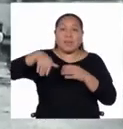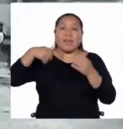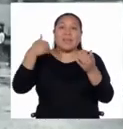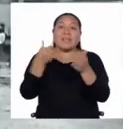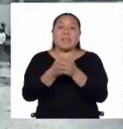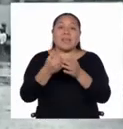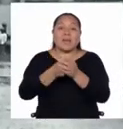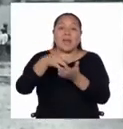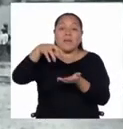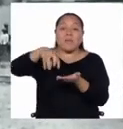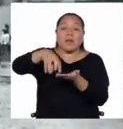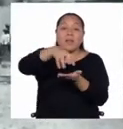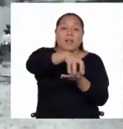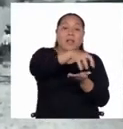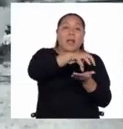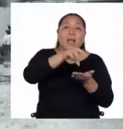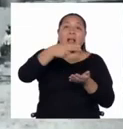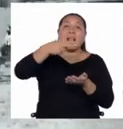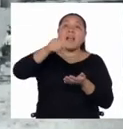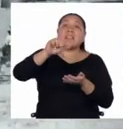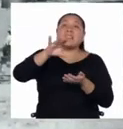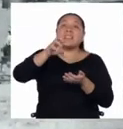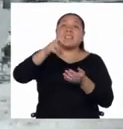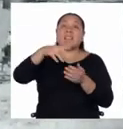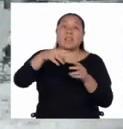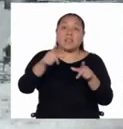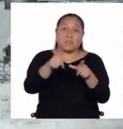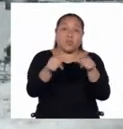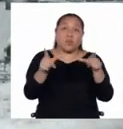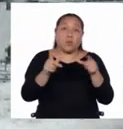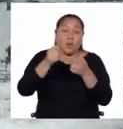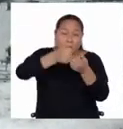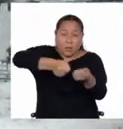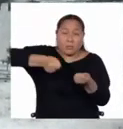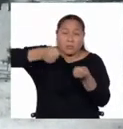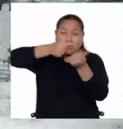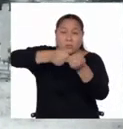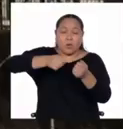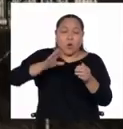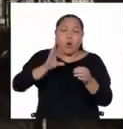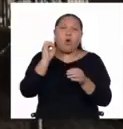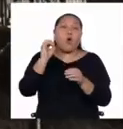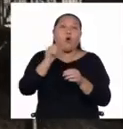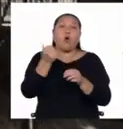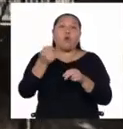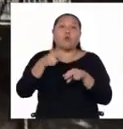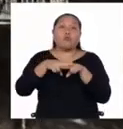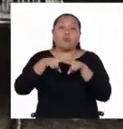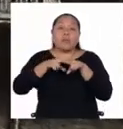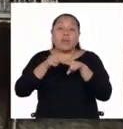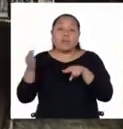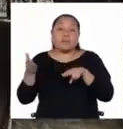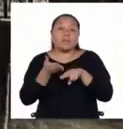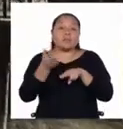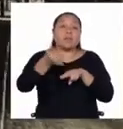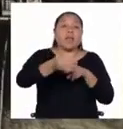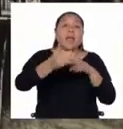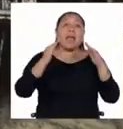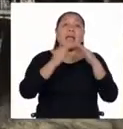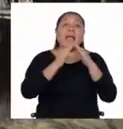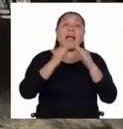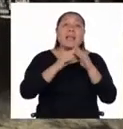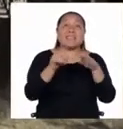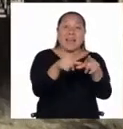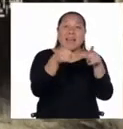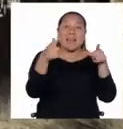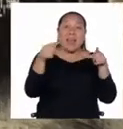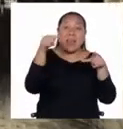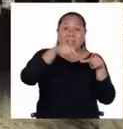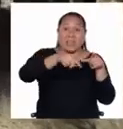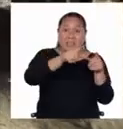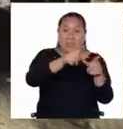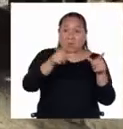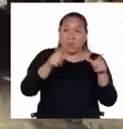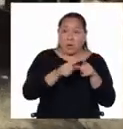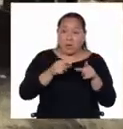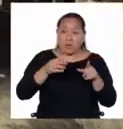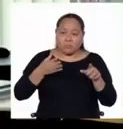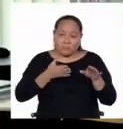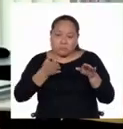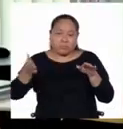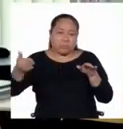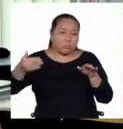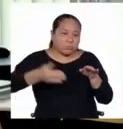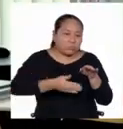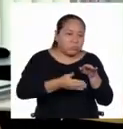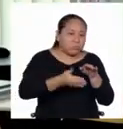de Malabrigo a Ascope que pasaba por Casagrande, ¿no? Y que era pues de la propia hacienda. Cartavio tenía su propio